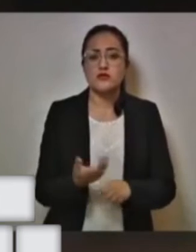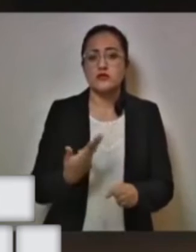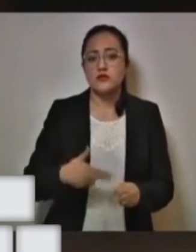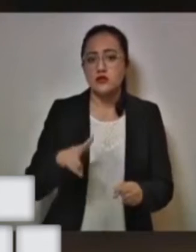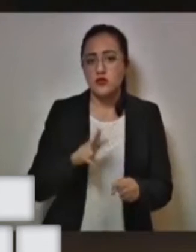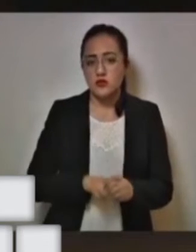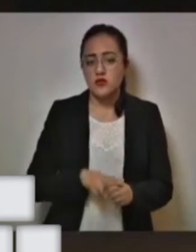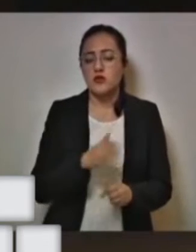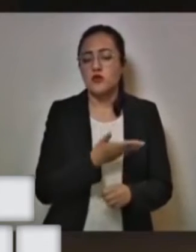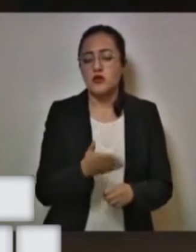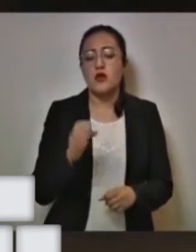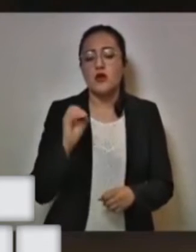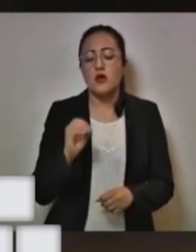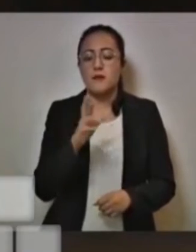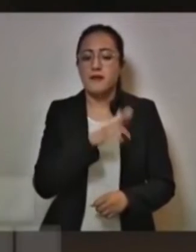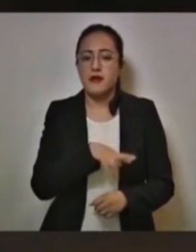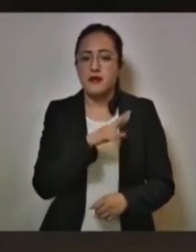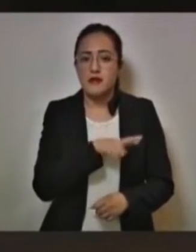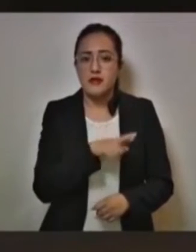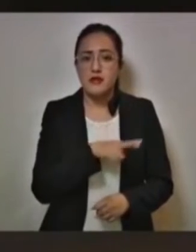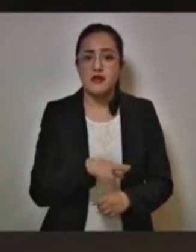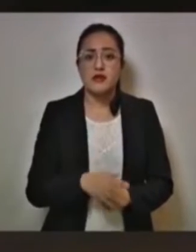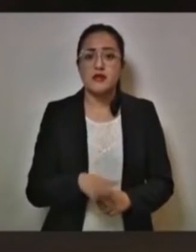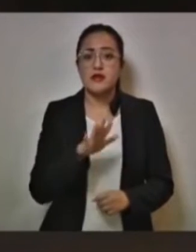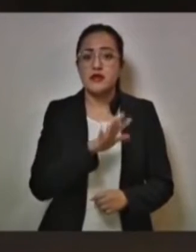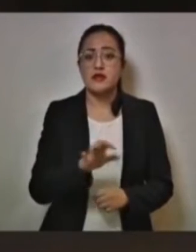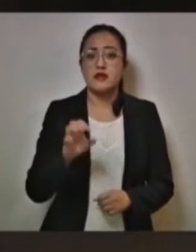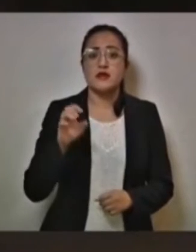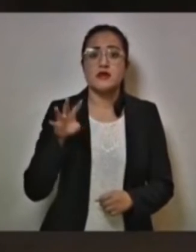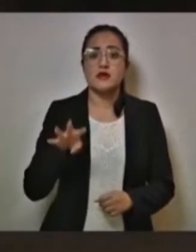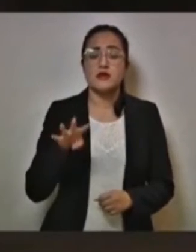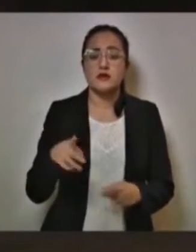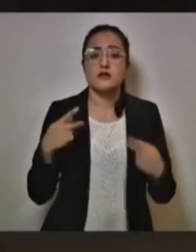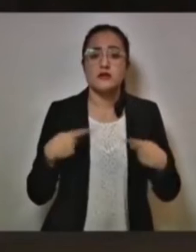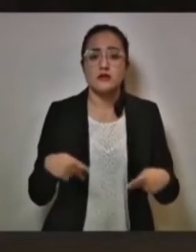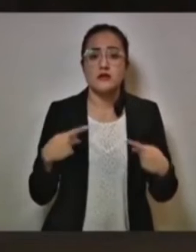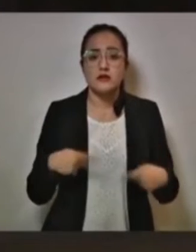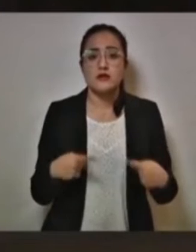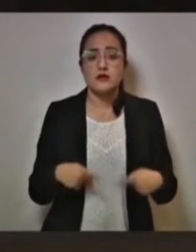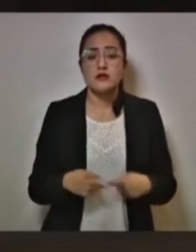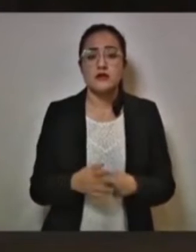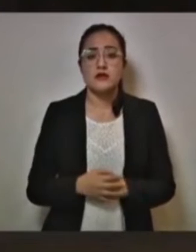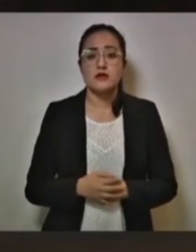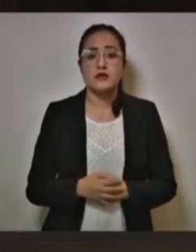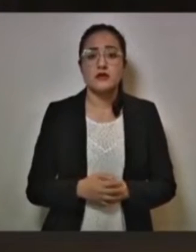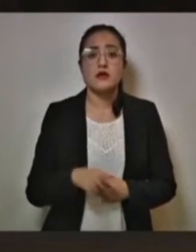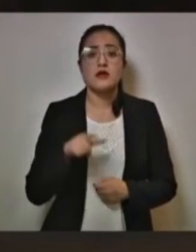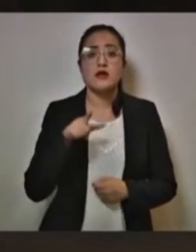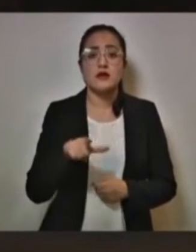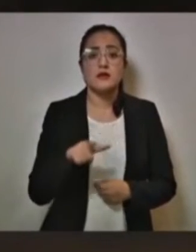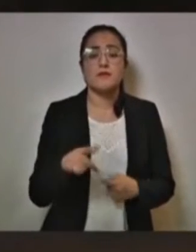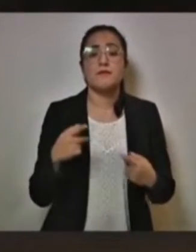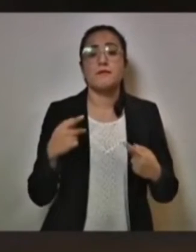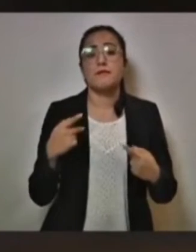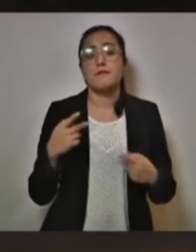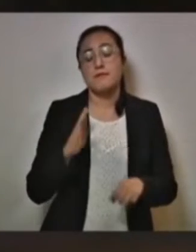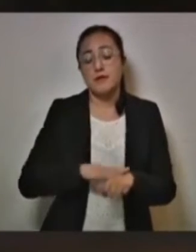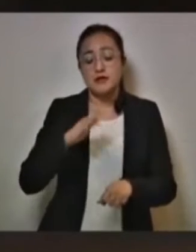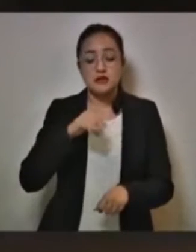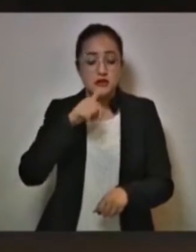tanto públicos como privados, 519 personas, 17 más que